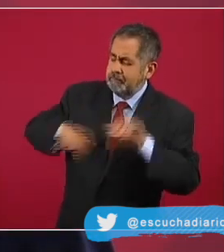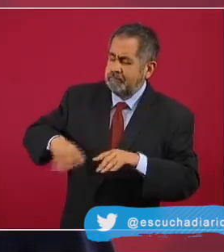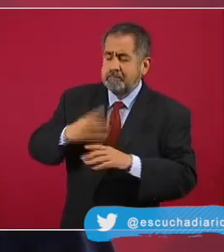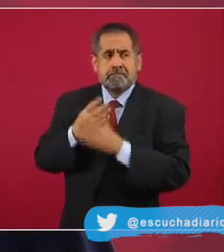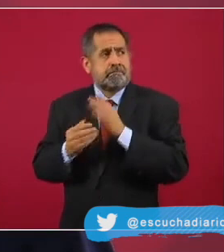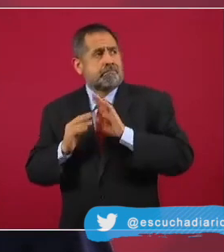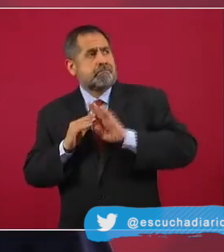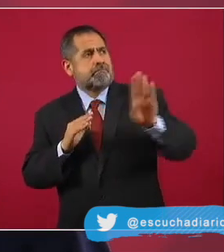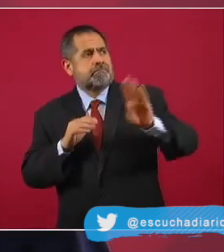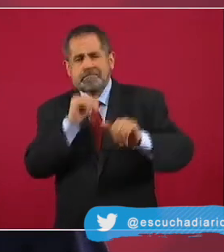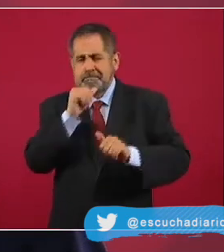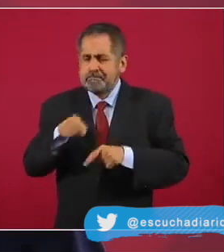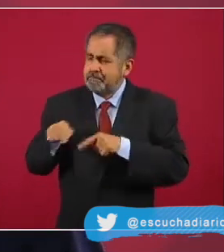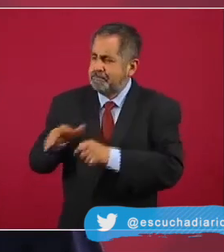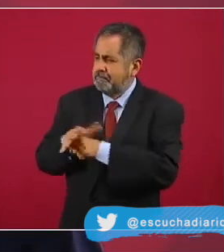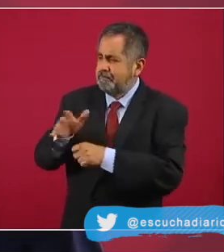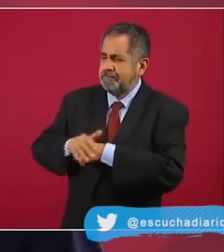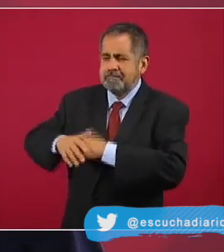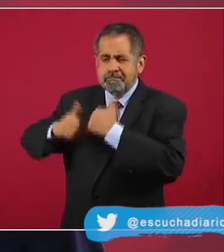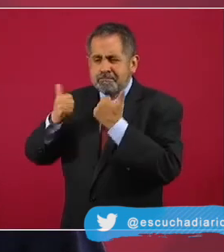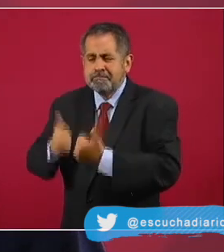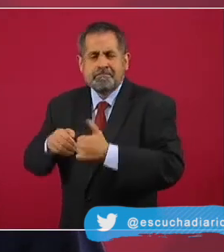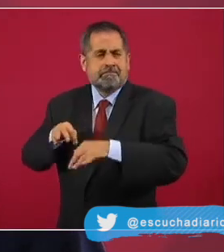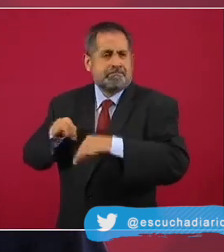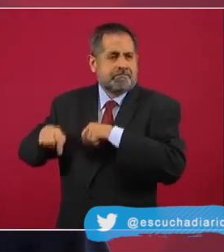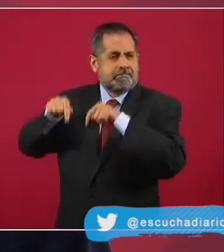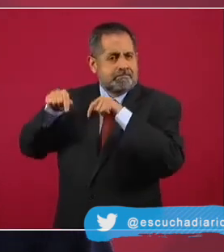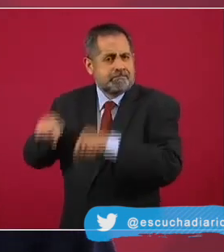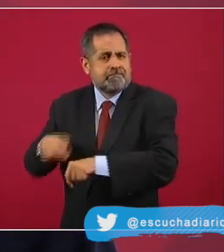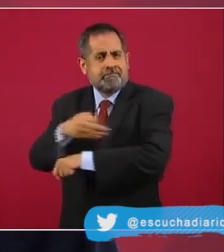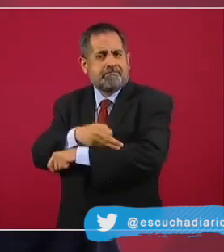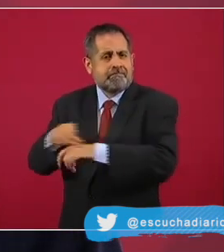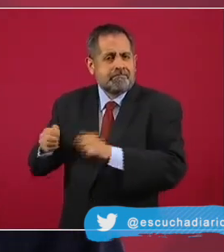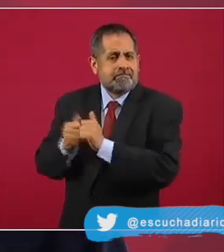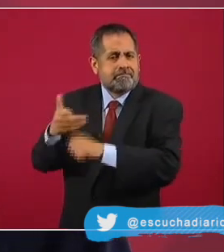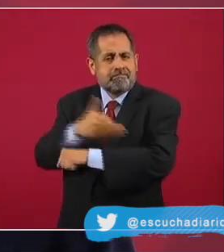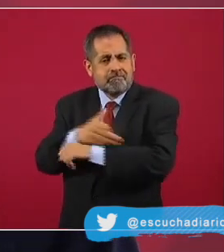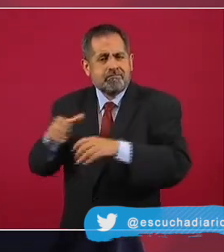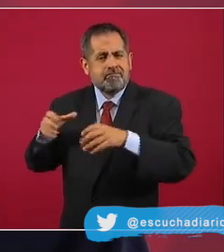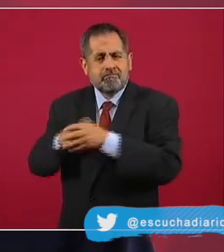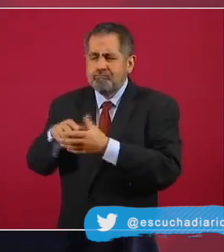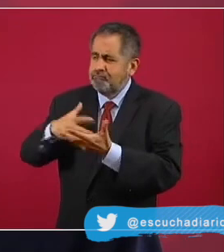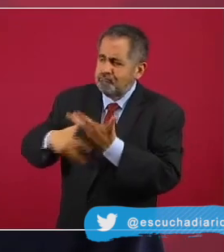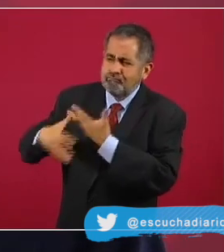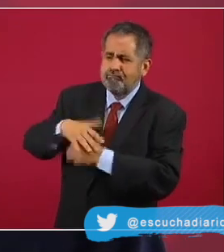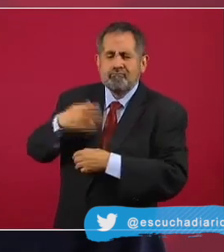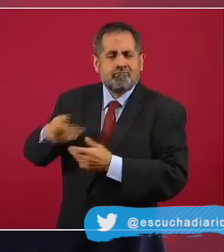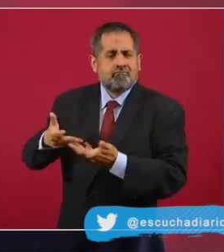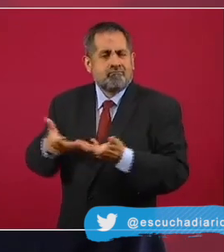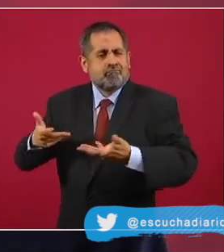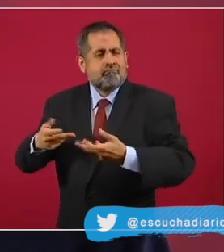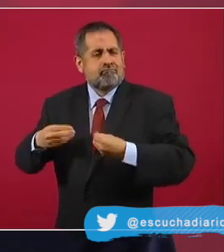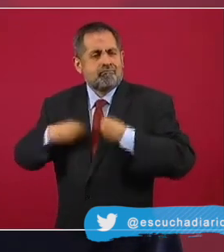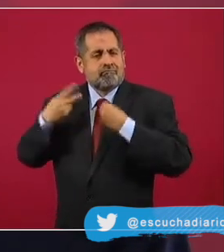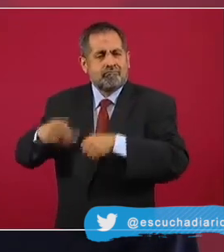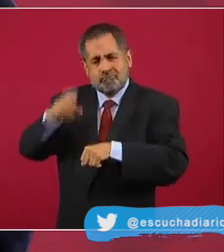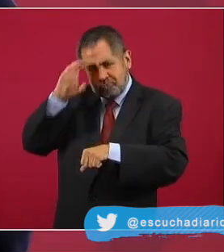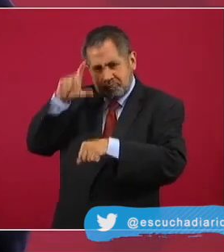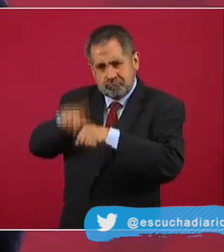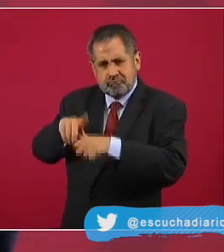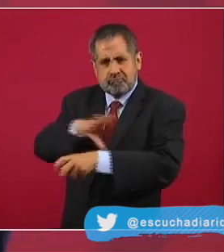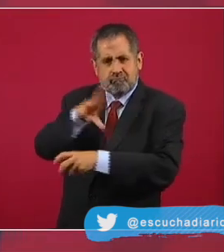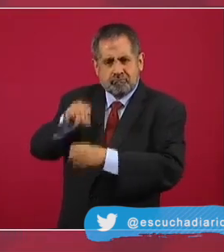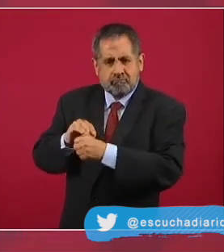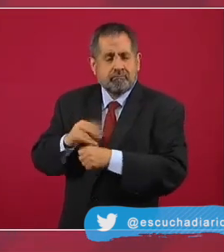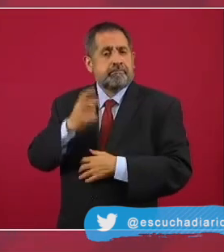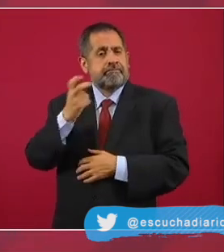podrá vivir, trabajar y ser feliz con su familia, entre su gente, con su cultura, y